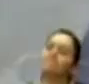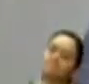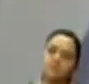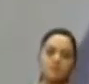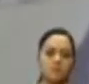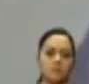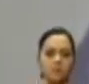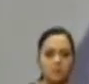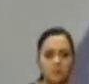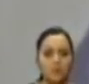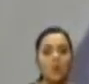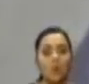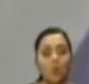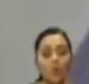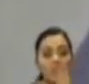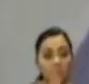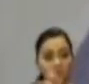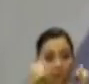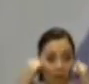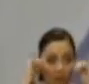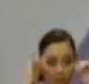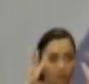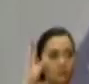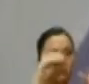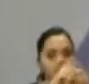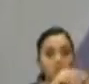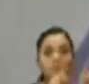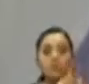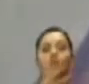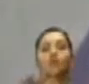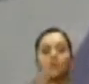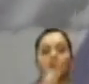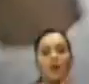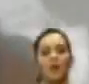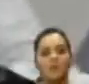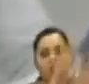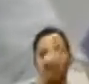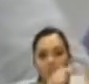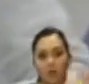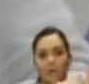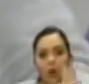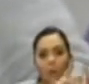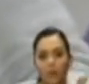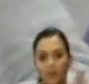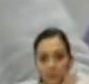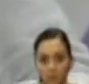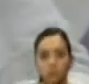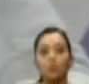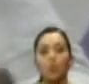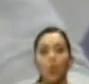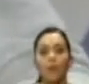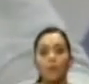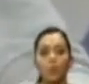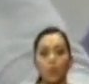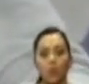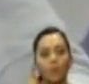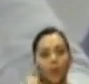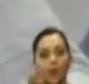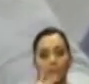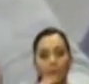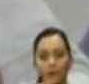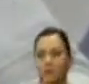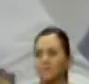de Peñafiel para desarrollo ganadero, como hemos aprovechado la de Landes para el Parque Guápulo, se aprovecha